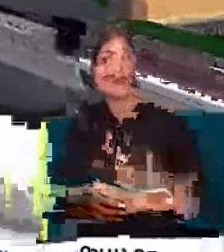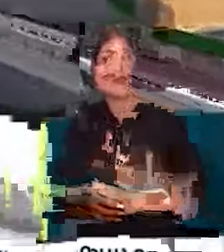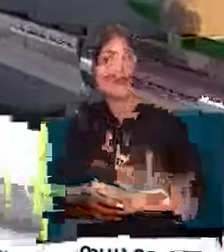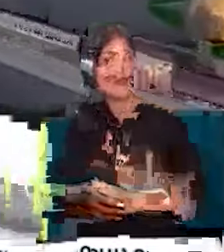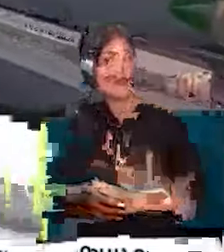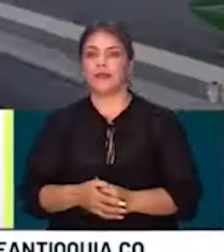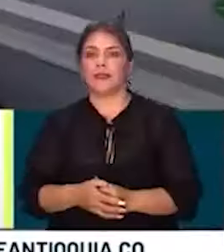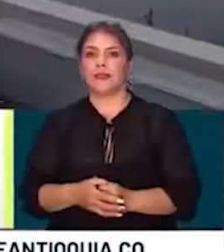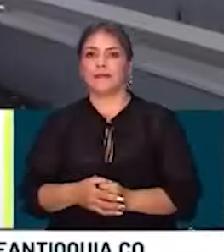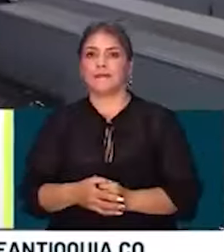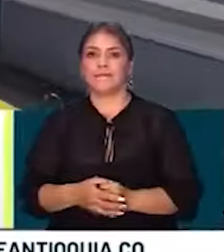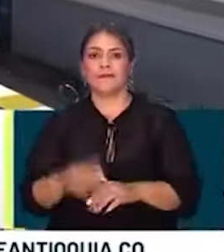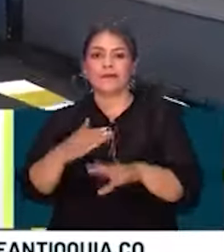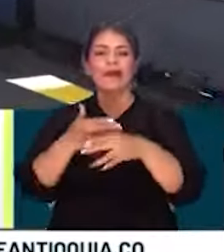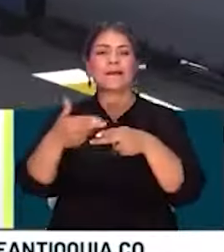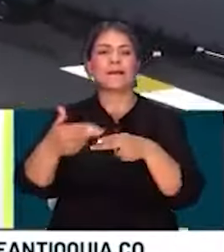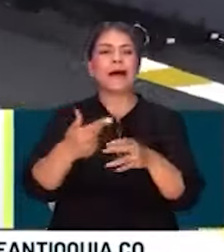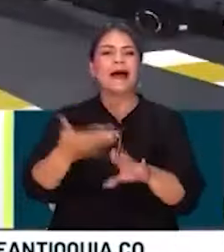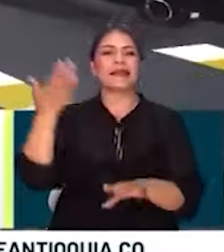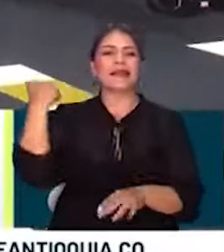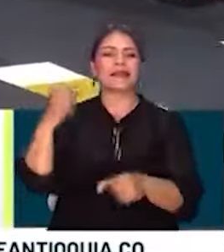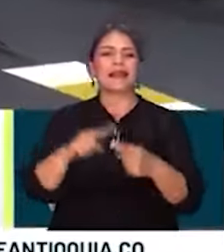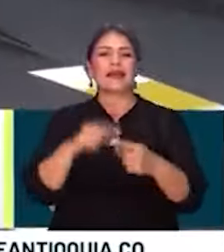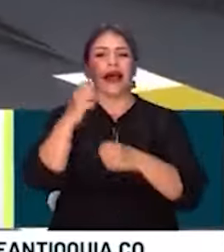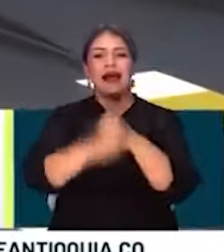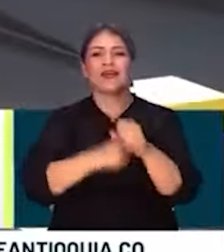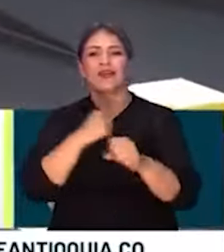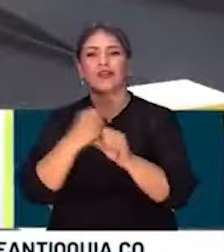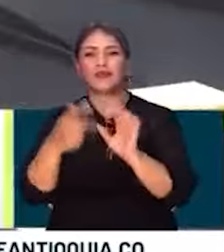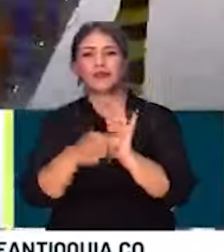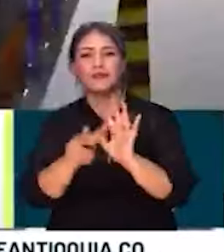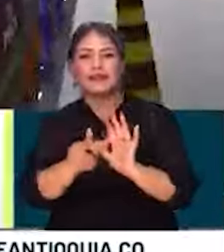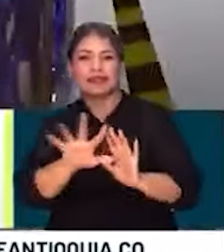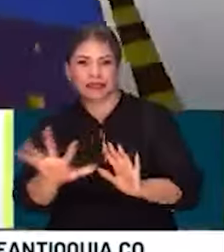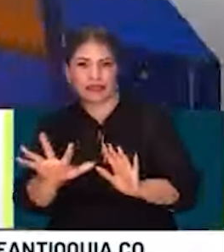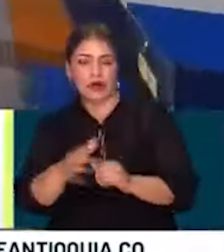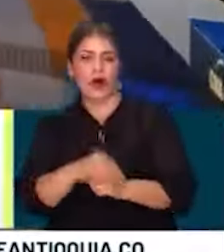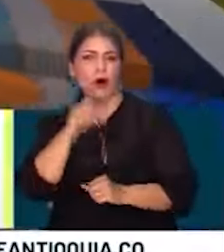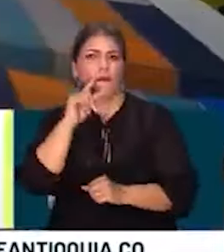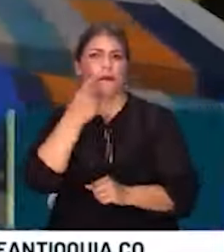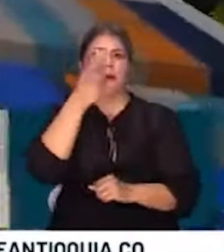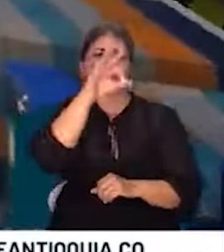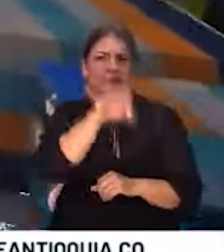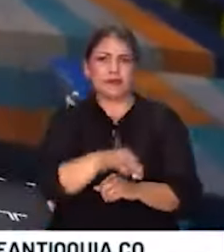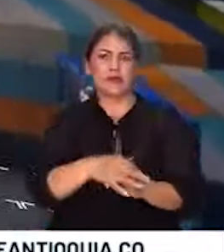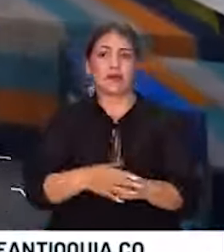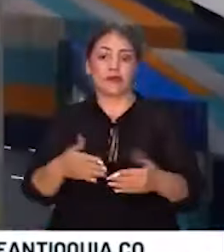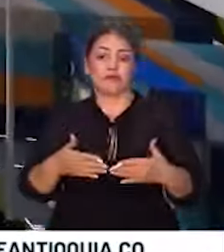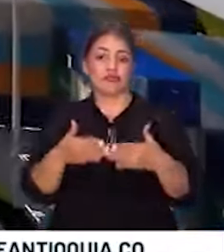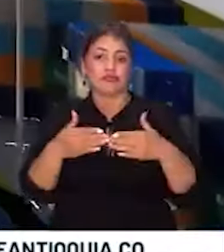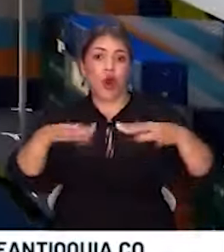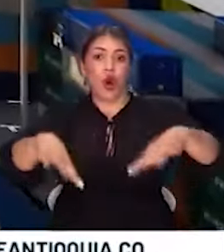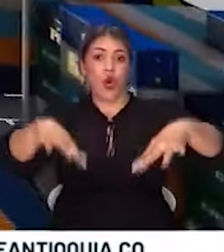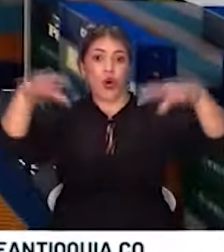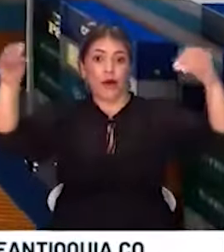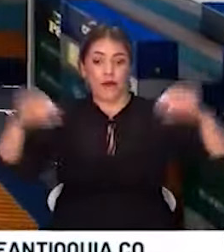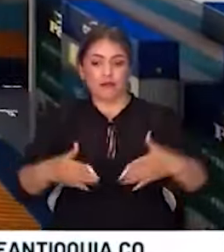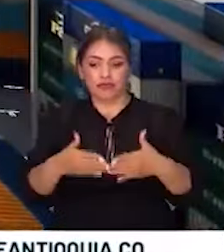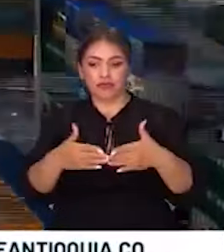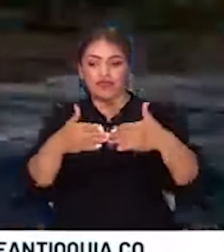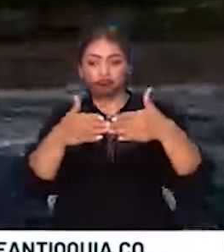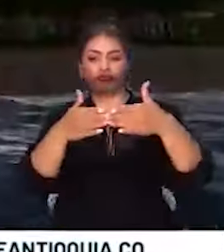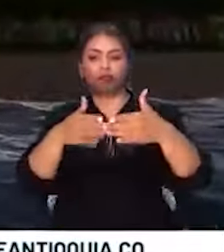estima que para el primer trimestre de 2025 este Puerto que cuenta con una ubicación estratégica en el Caribe por su cercanía con